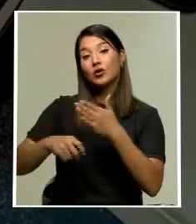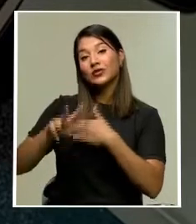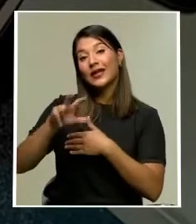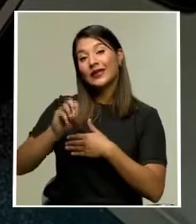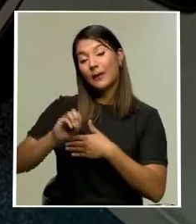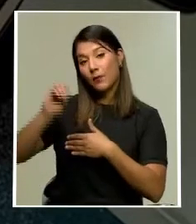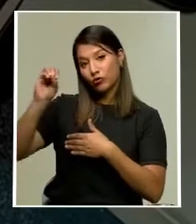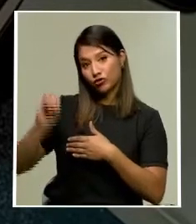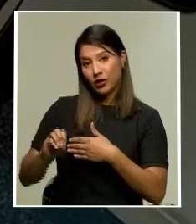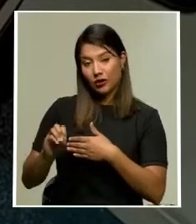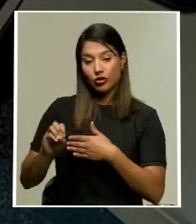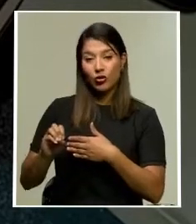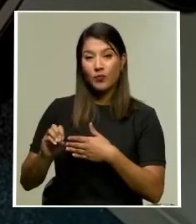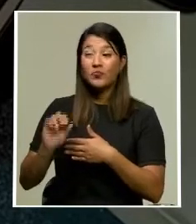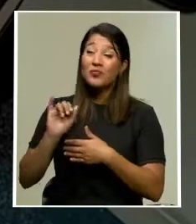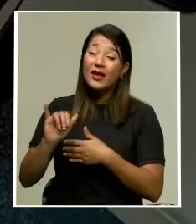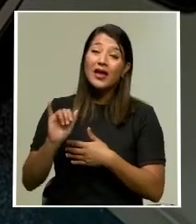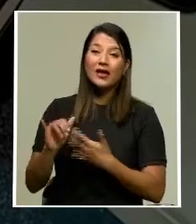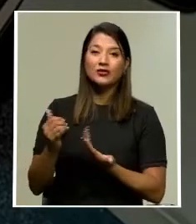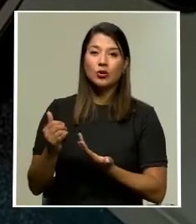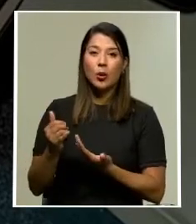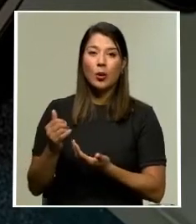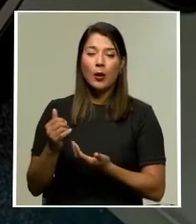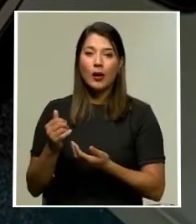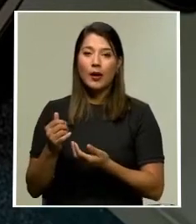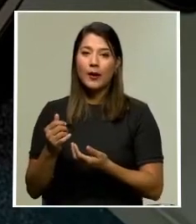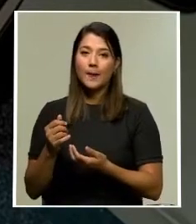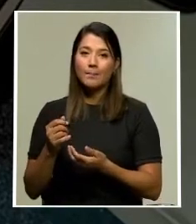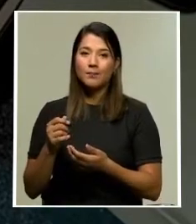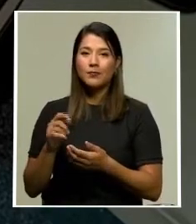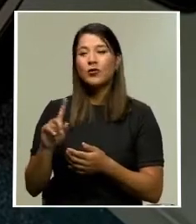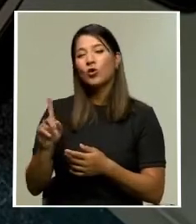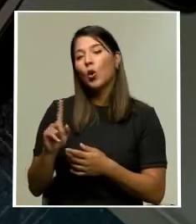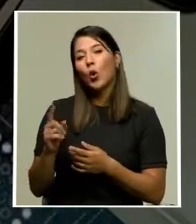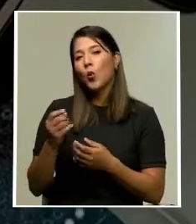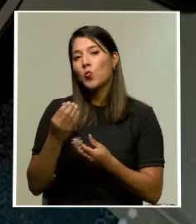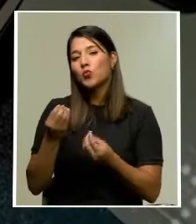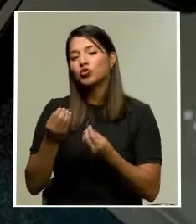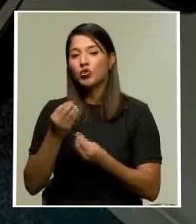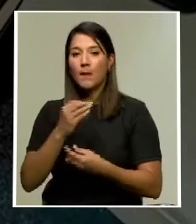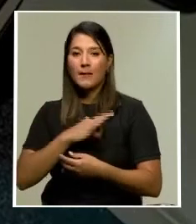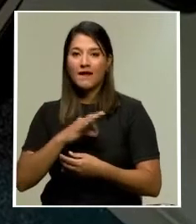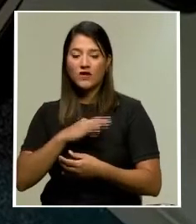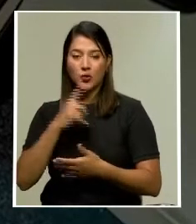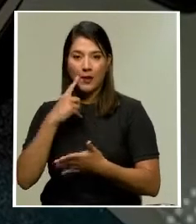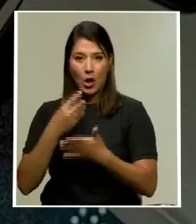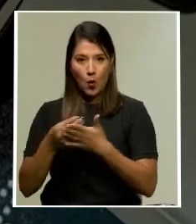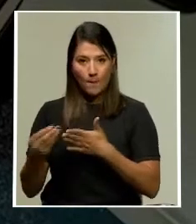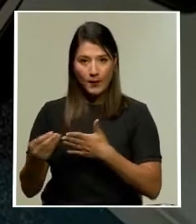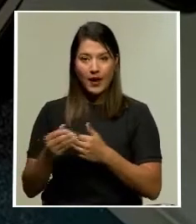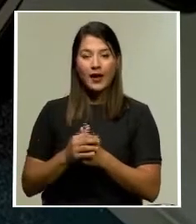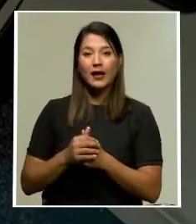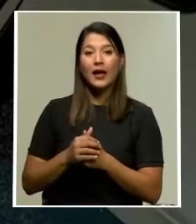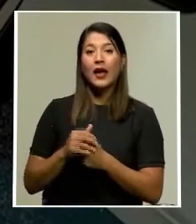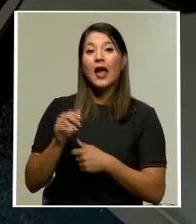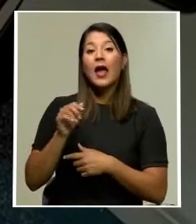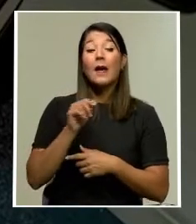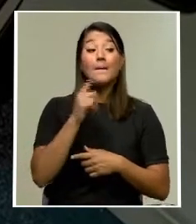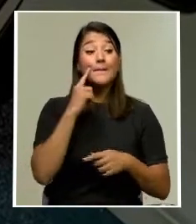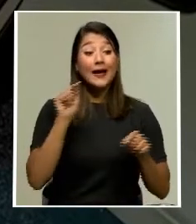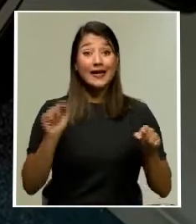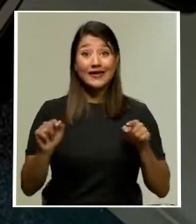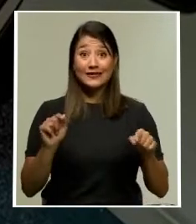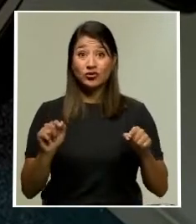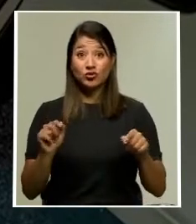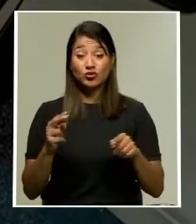de consumo, lo cual lo hace menos atractivo para adquirirlos. Para nuevos y usados no se aplica la restricción vehicular, el uso de parqueos azules y